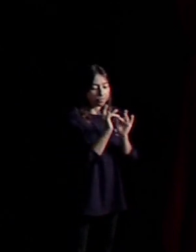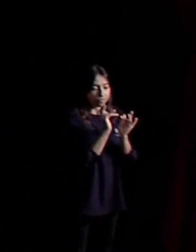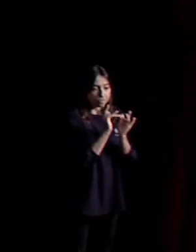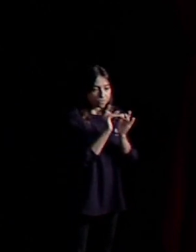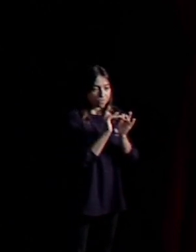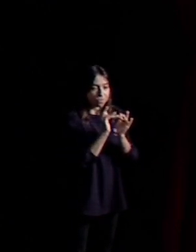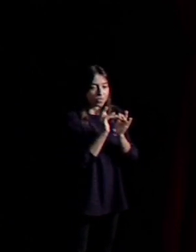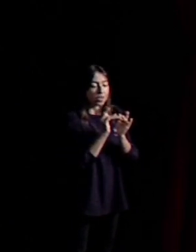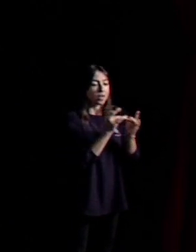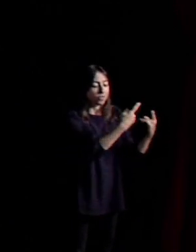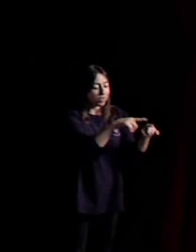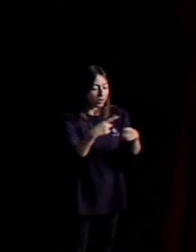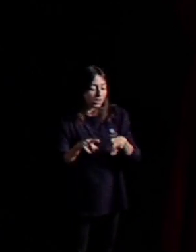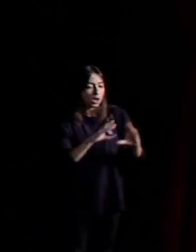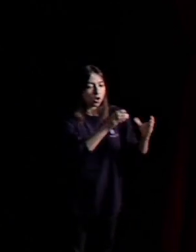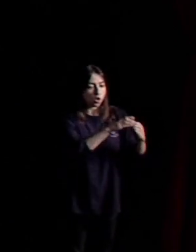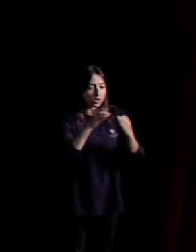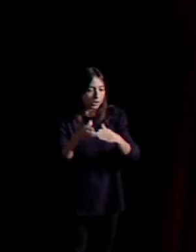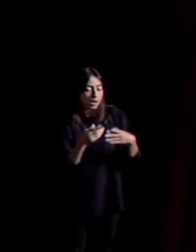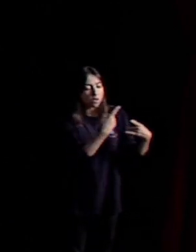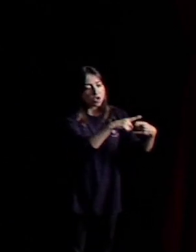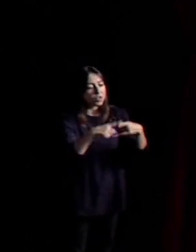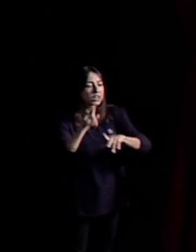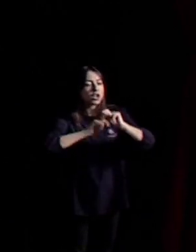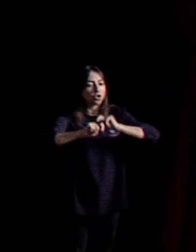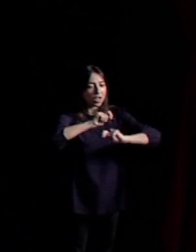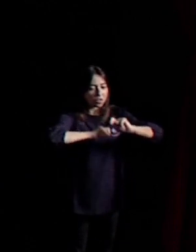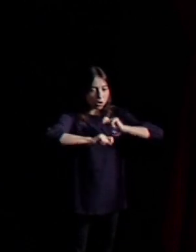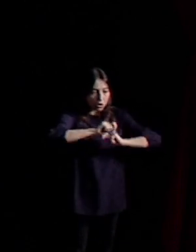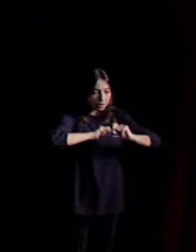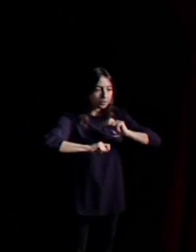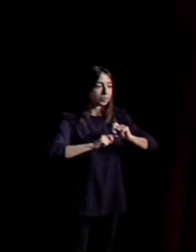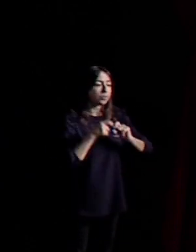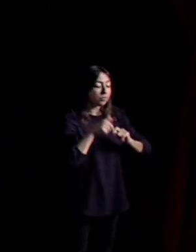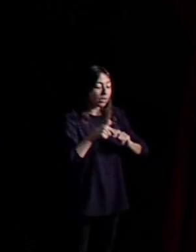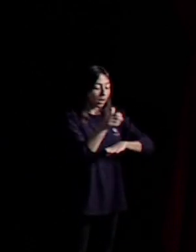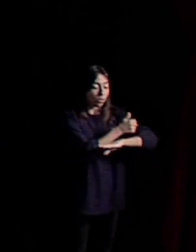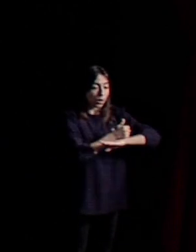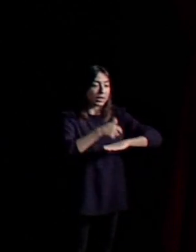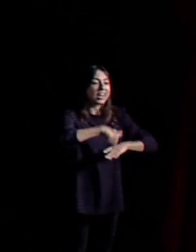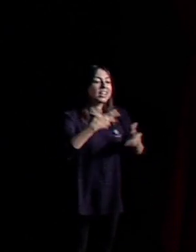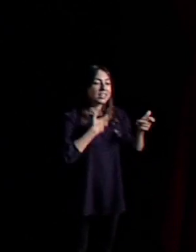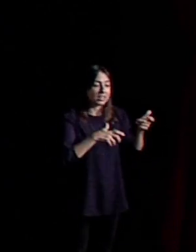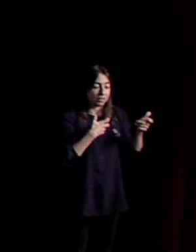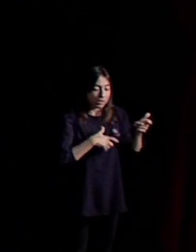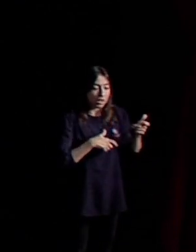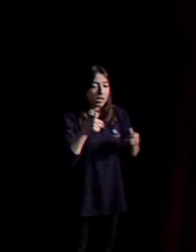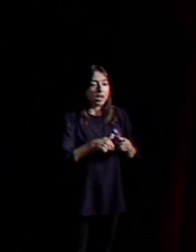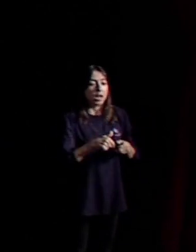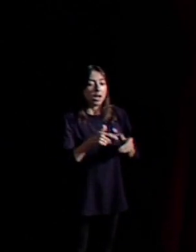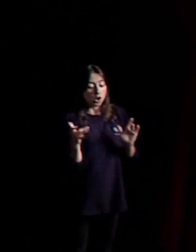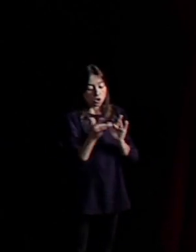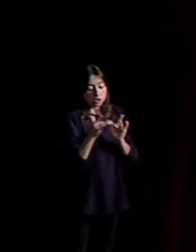los diferentes colectivos, las diferentes asociaciones de la ciudadanía aquí en Sevilla y la